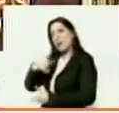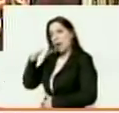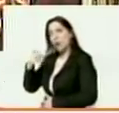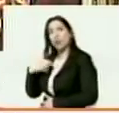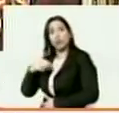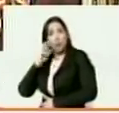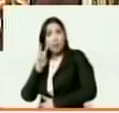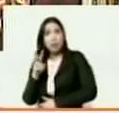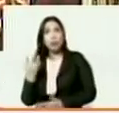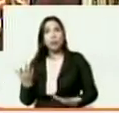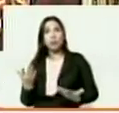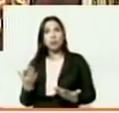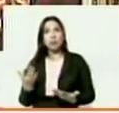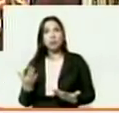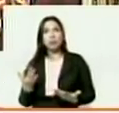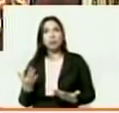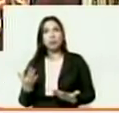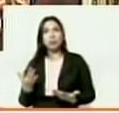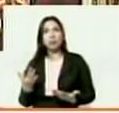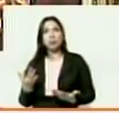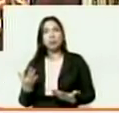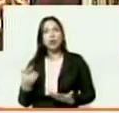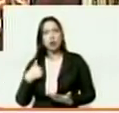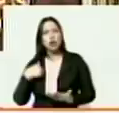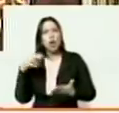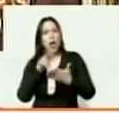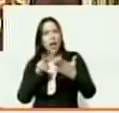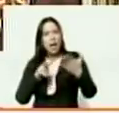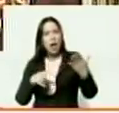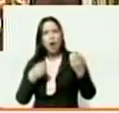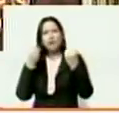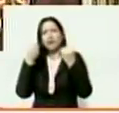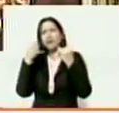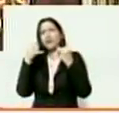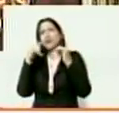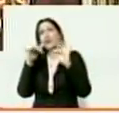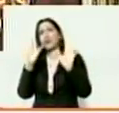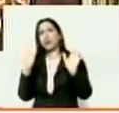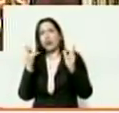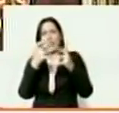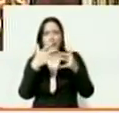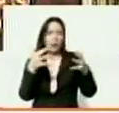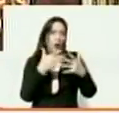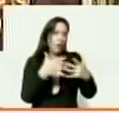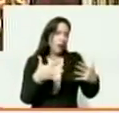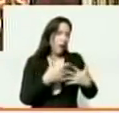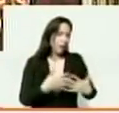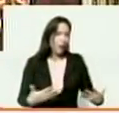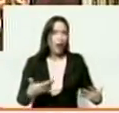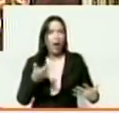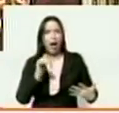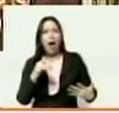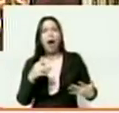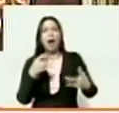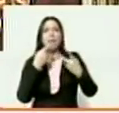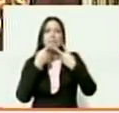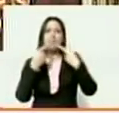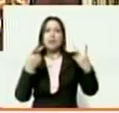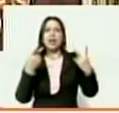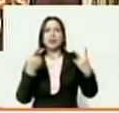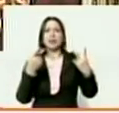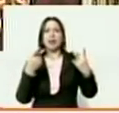los... Mira, yo leo la cantidad de artículos y cables que salen en la prensa estadounidense y